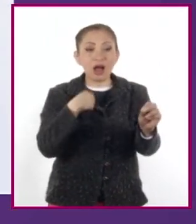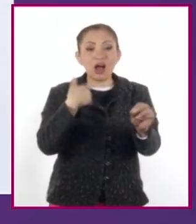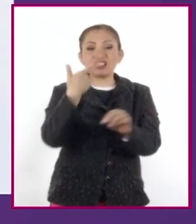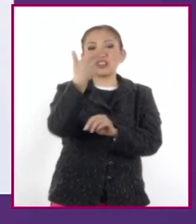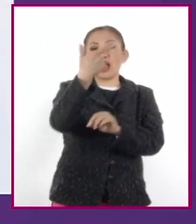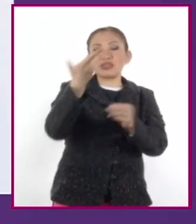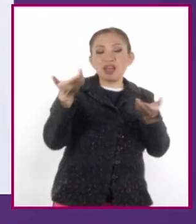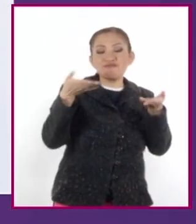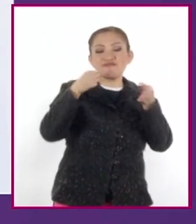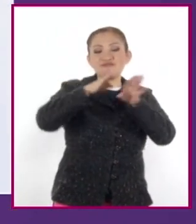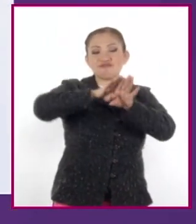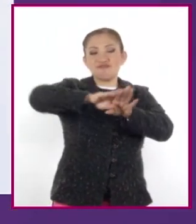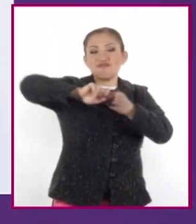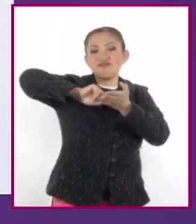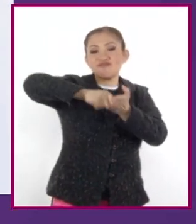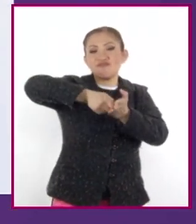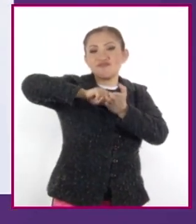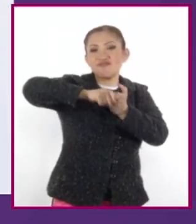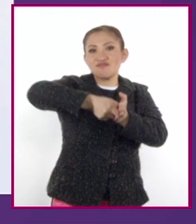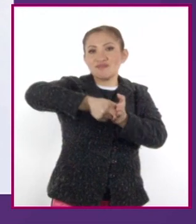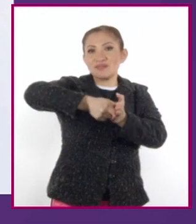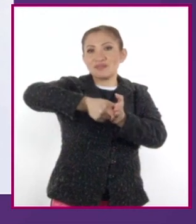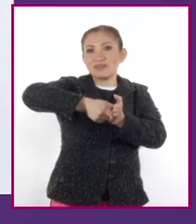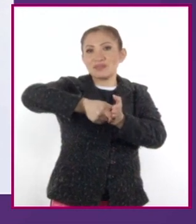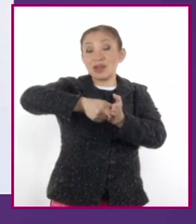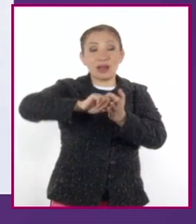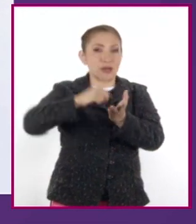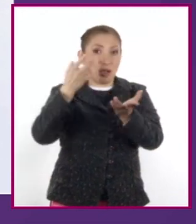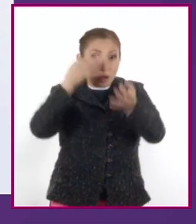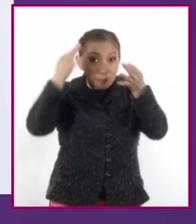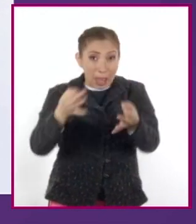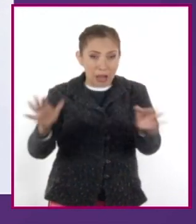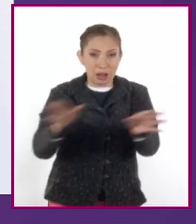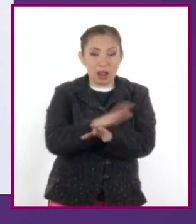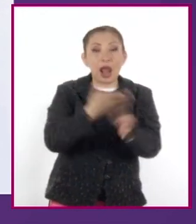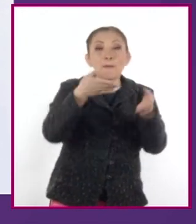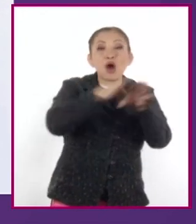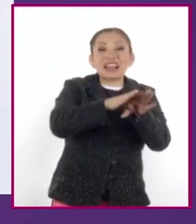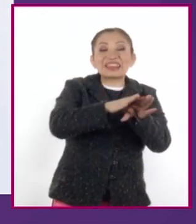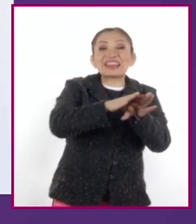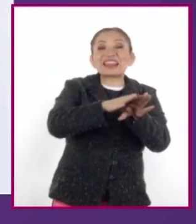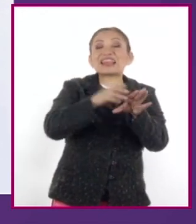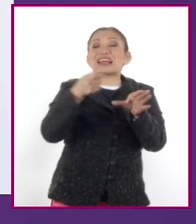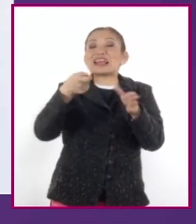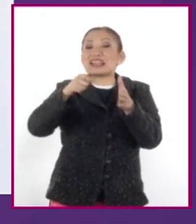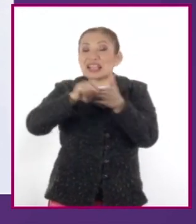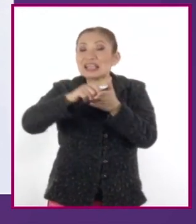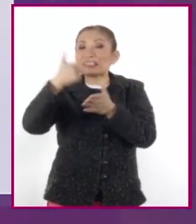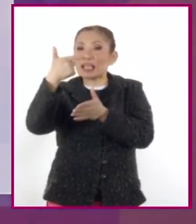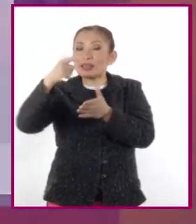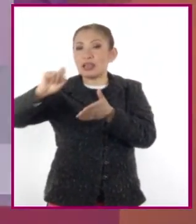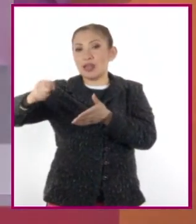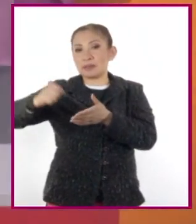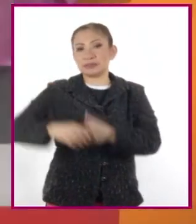7 llaves la puerta me cierren". Lo propio sería "la puerta me cierren con 7